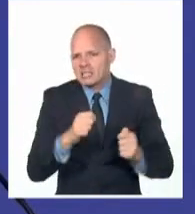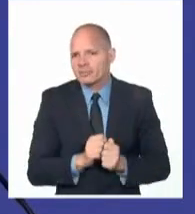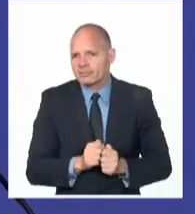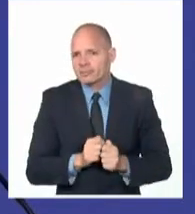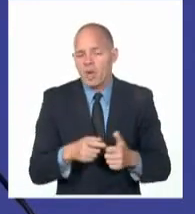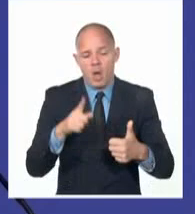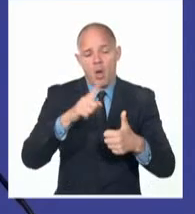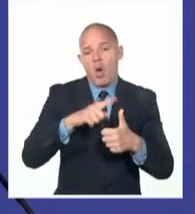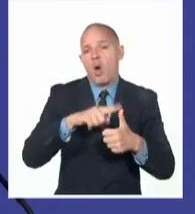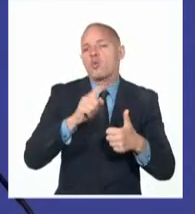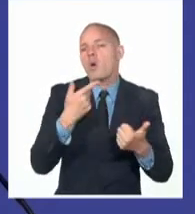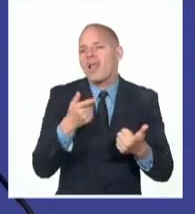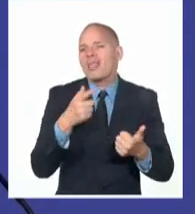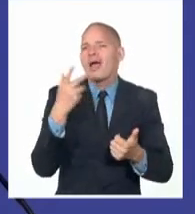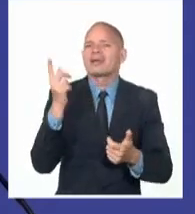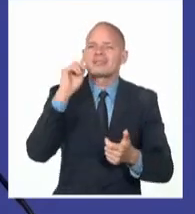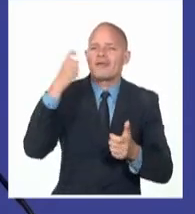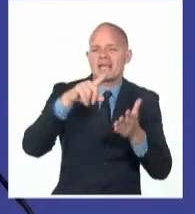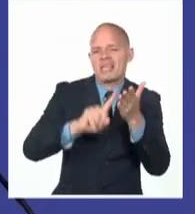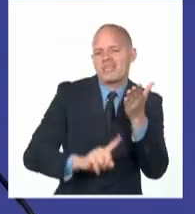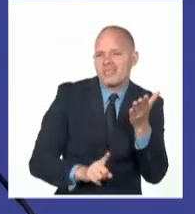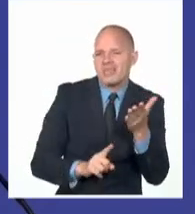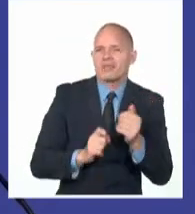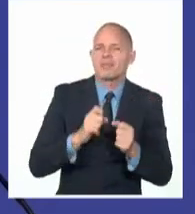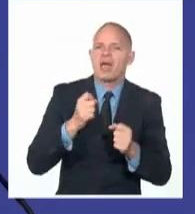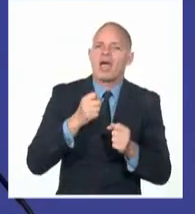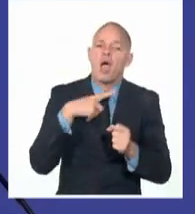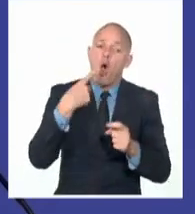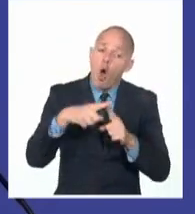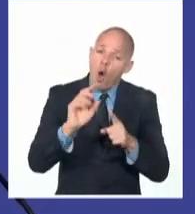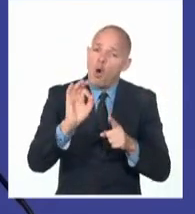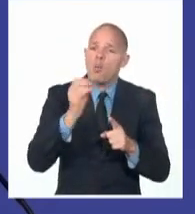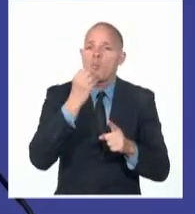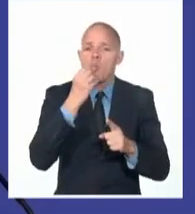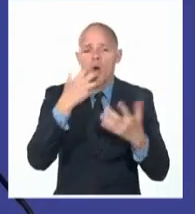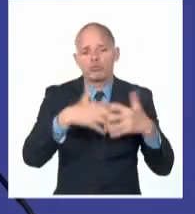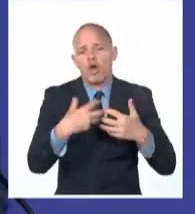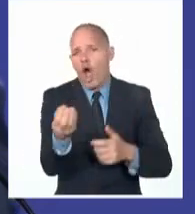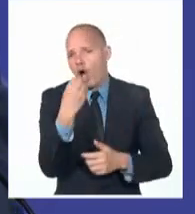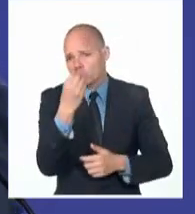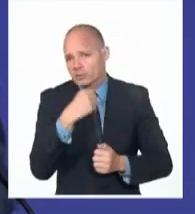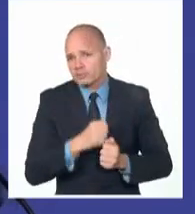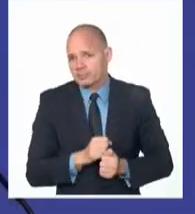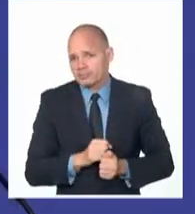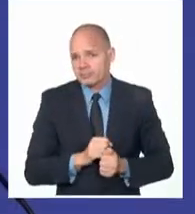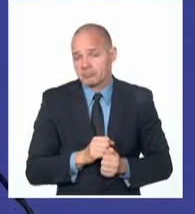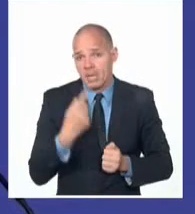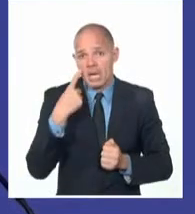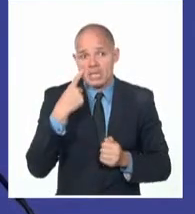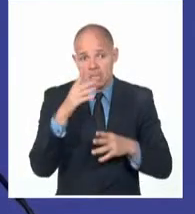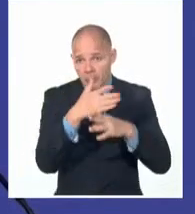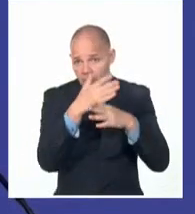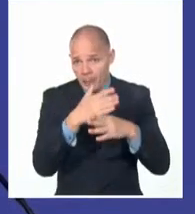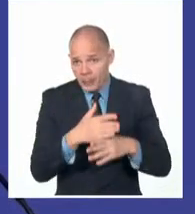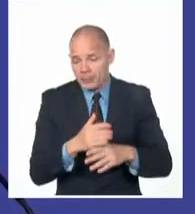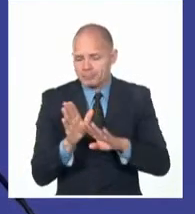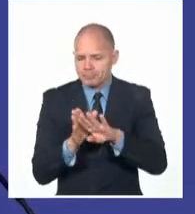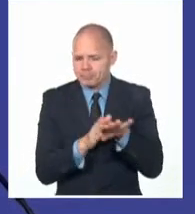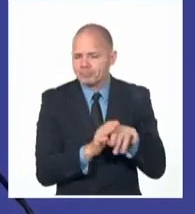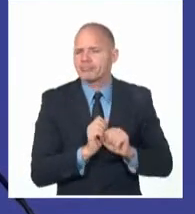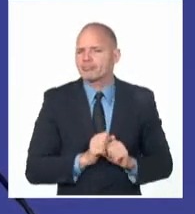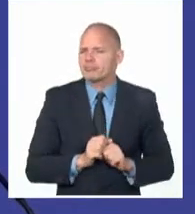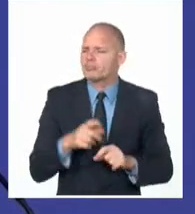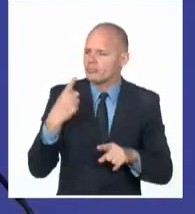producción de alimentos. Excelencias. También coincidimos en líneas de trabajo fundamentales, como